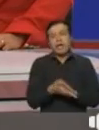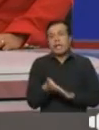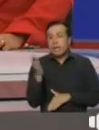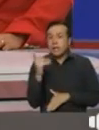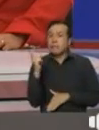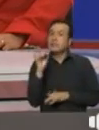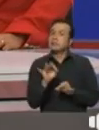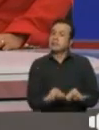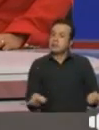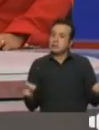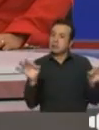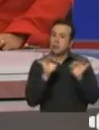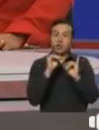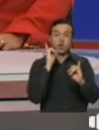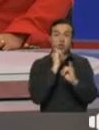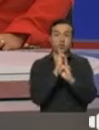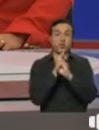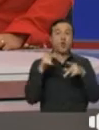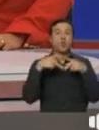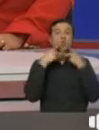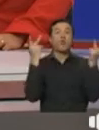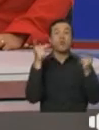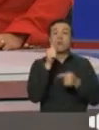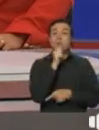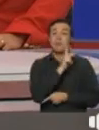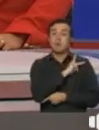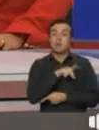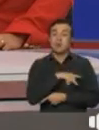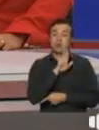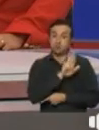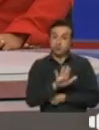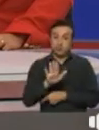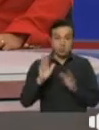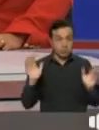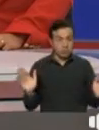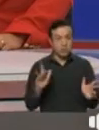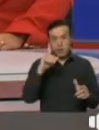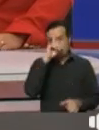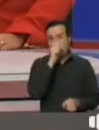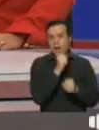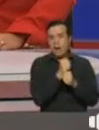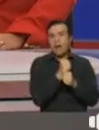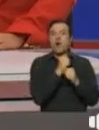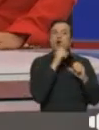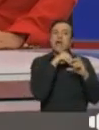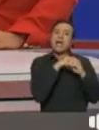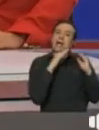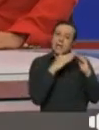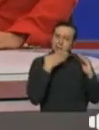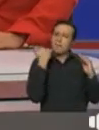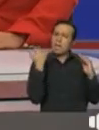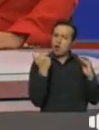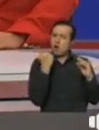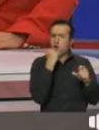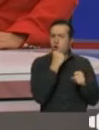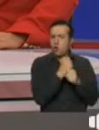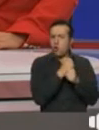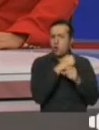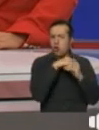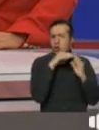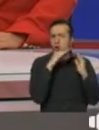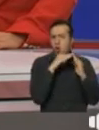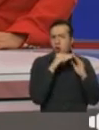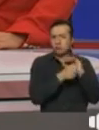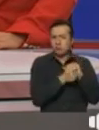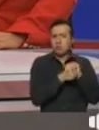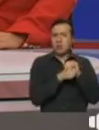es indispensable que las instituciones públicas y privadas fomenten el teletrabajo en su personal para que sea el menor número